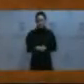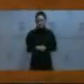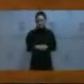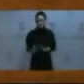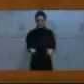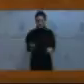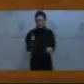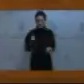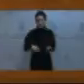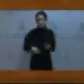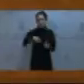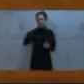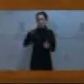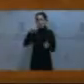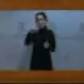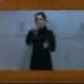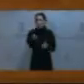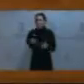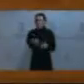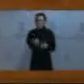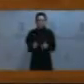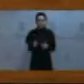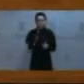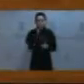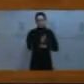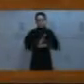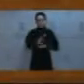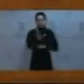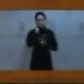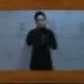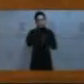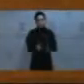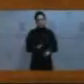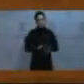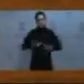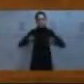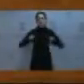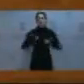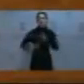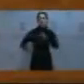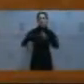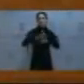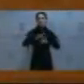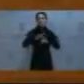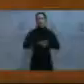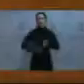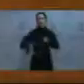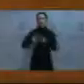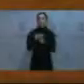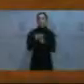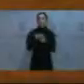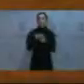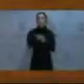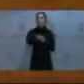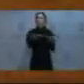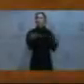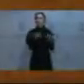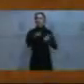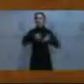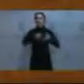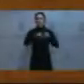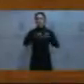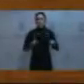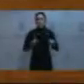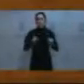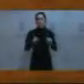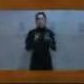somos los únicos que lo decimos. Fíjese, señor consejero, en la introducción al diagnóstico de la situación y perspectivas demográficas del Principado, en